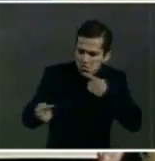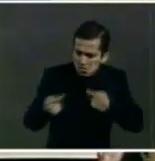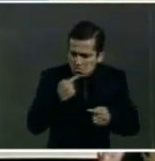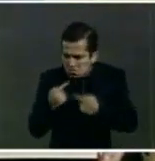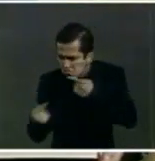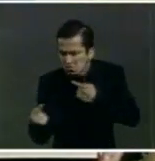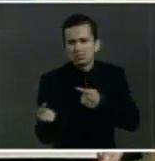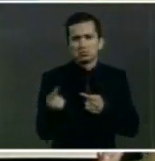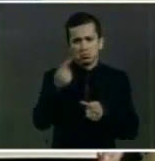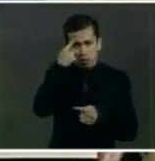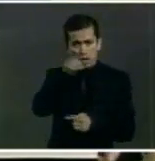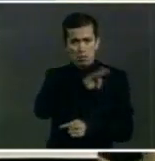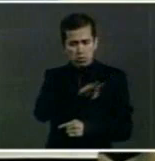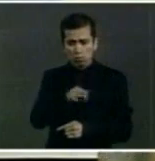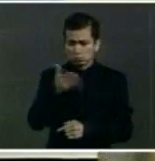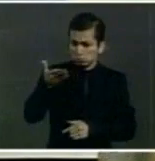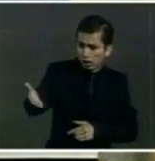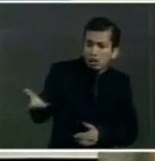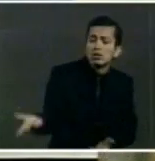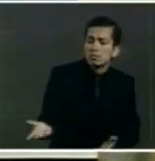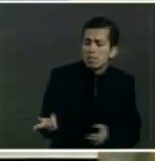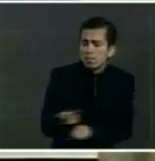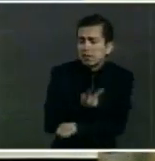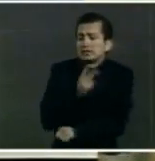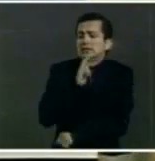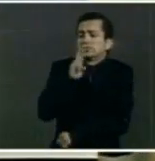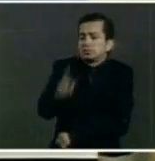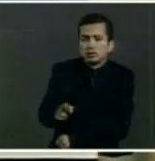para exigir resultados, para construir